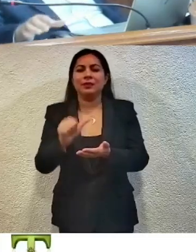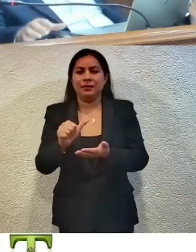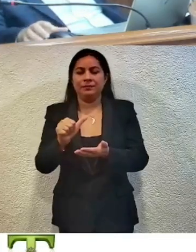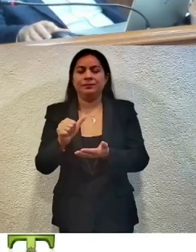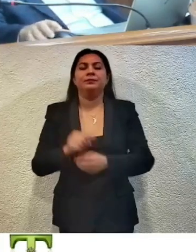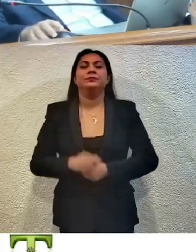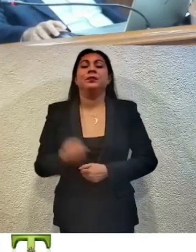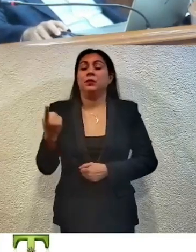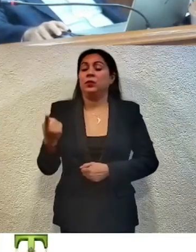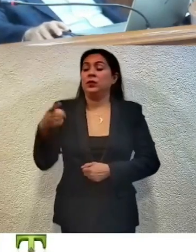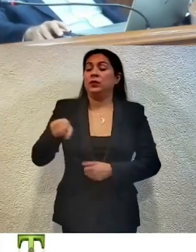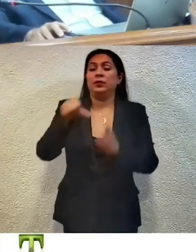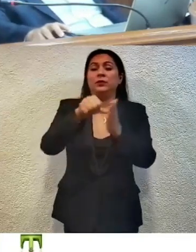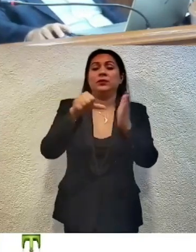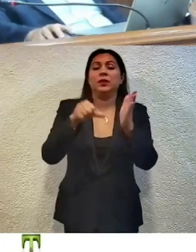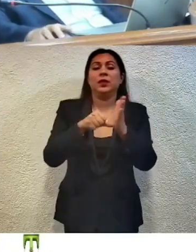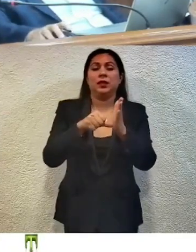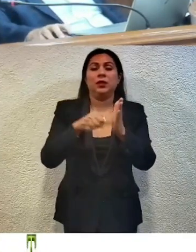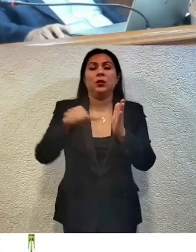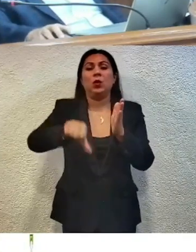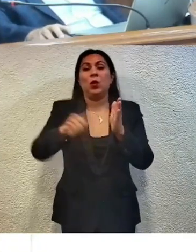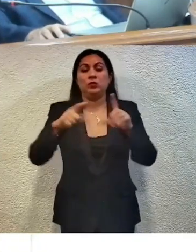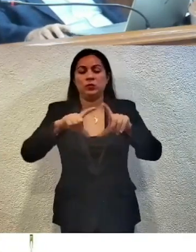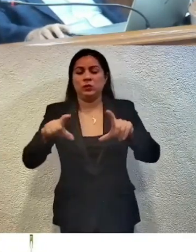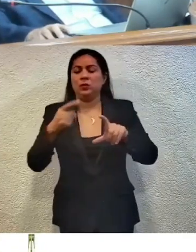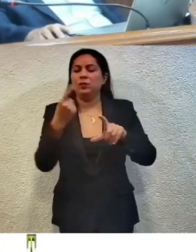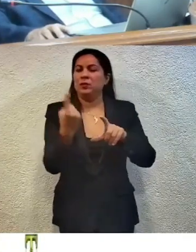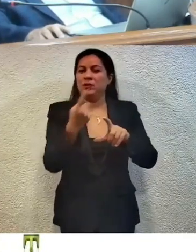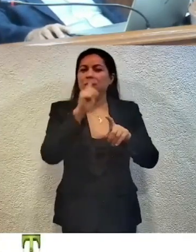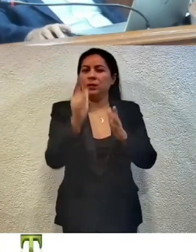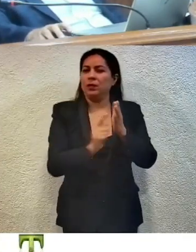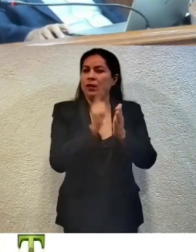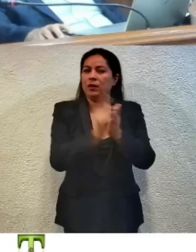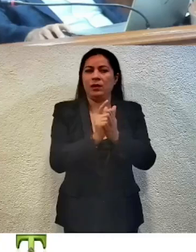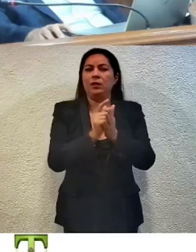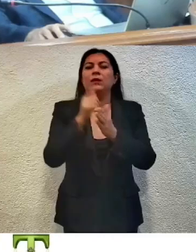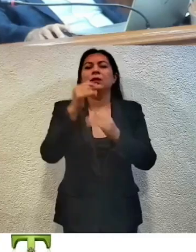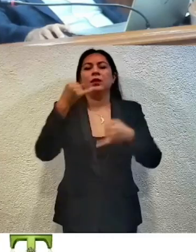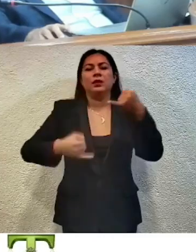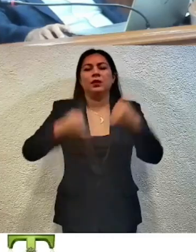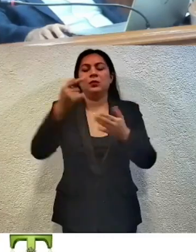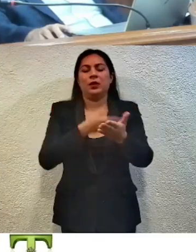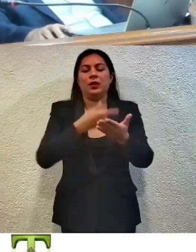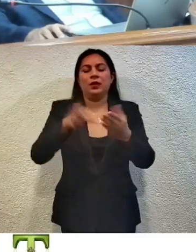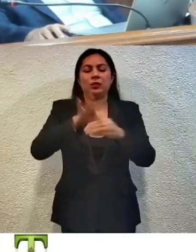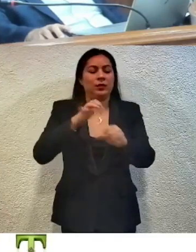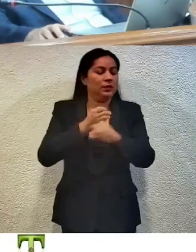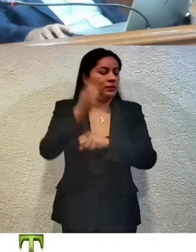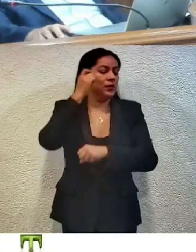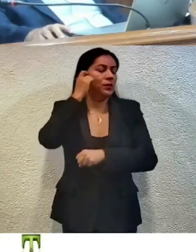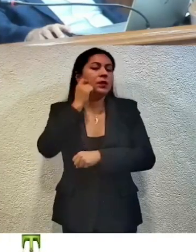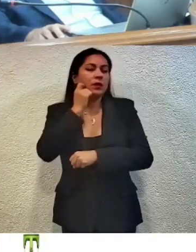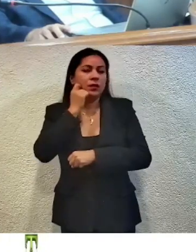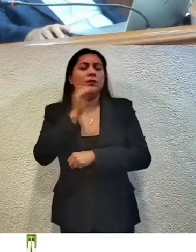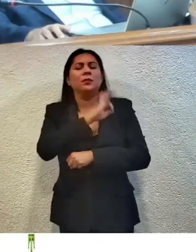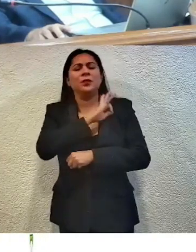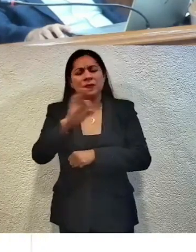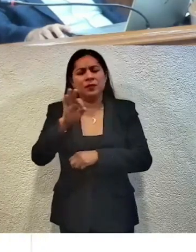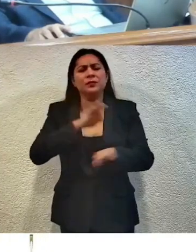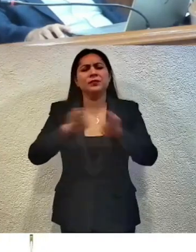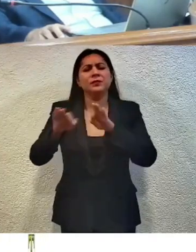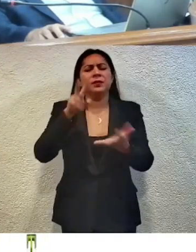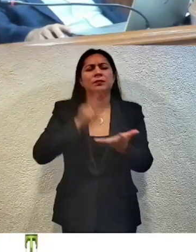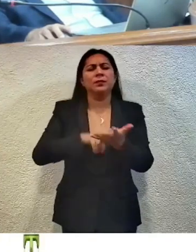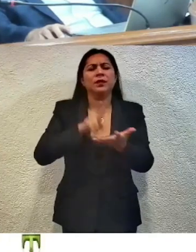Brito, por lo que en términos del artículo 11, párrafo primero de la Ley Orgánica del Tribunal Electoral del Estado de Guerrero, existe quórum legal